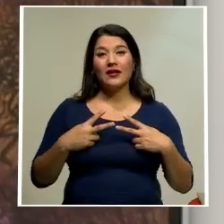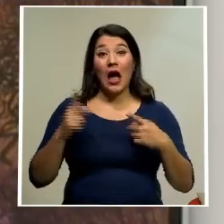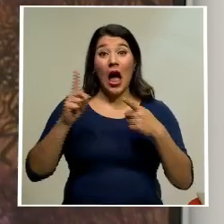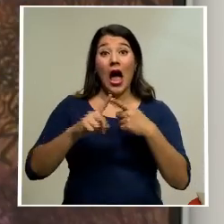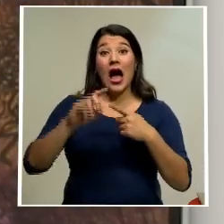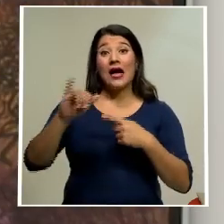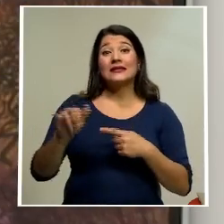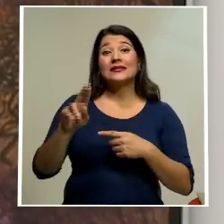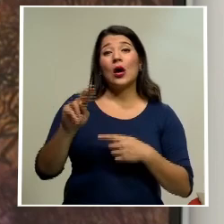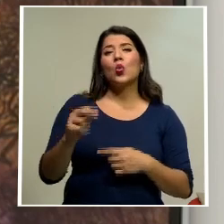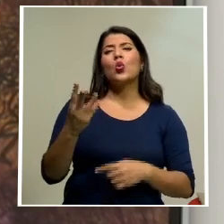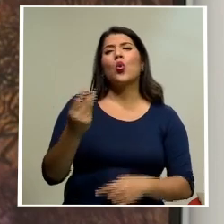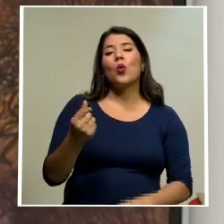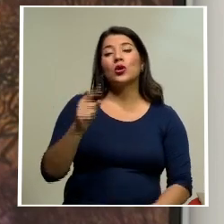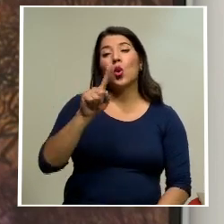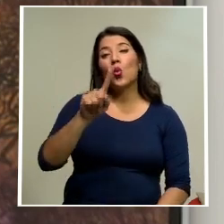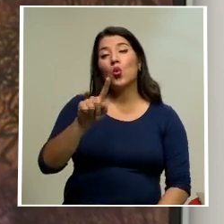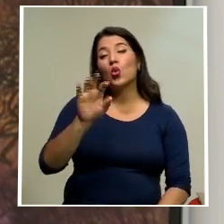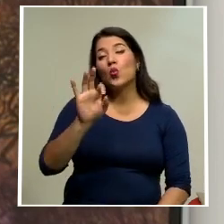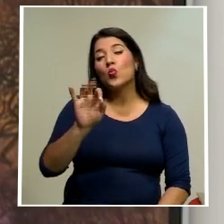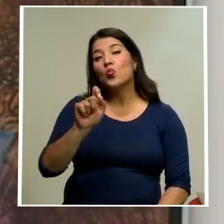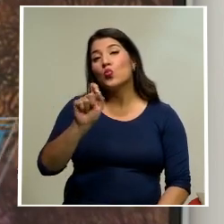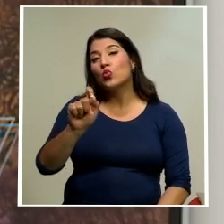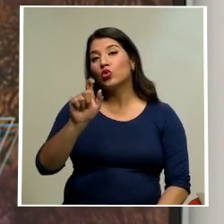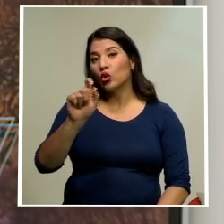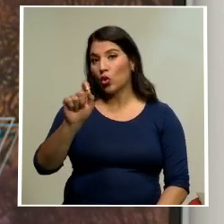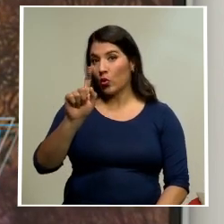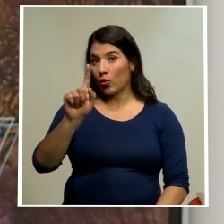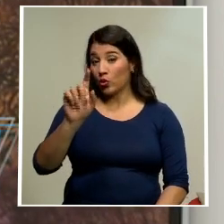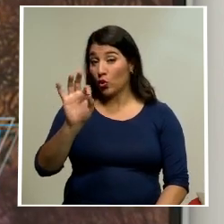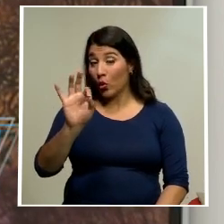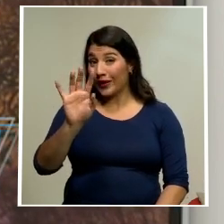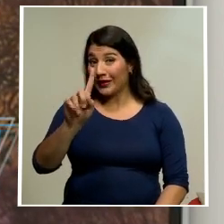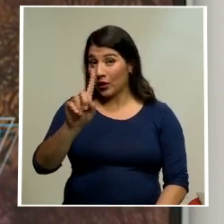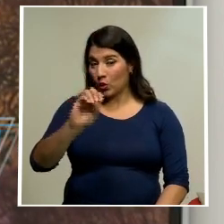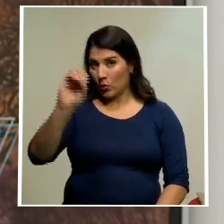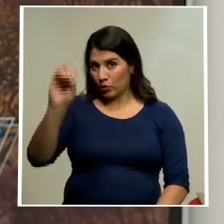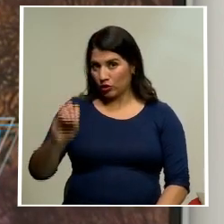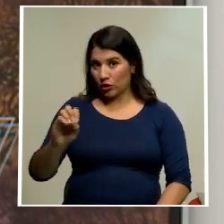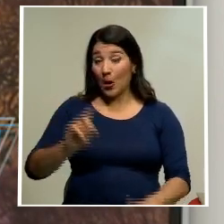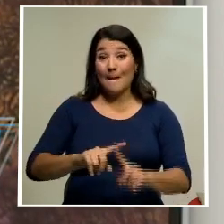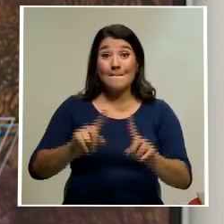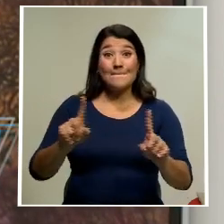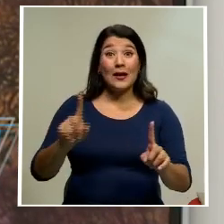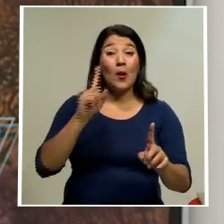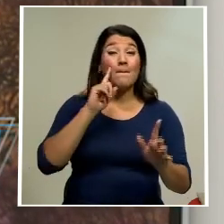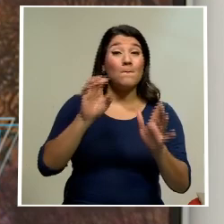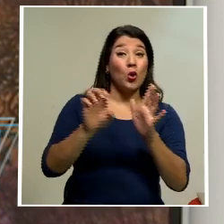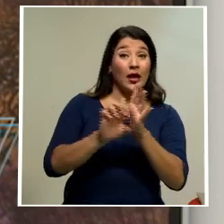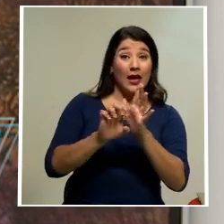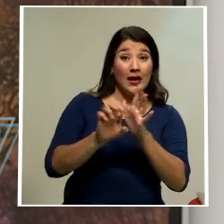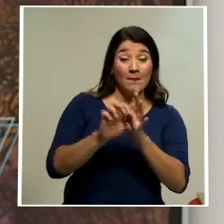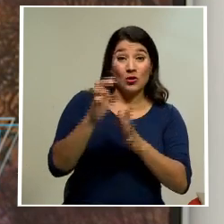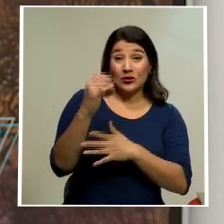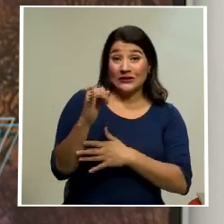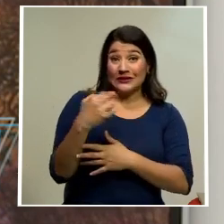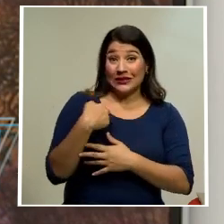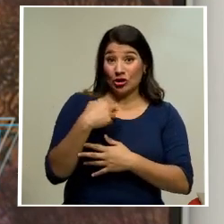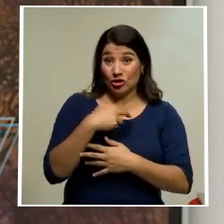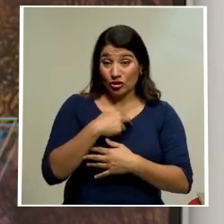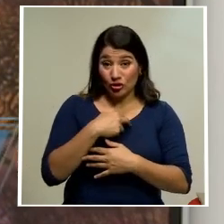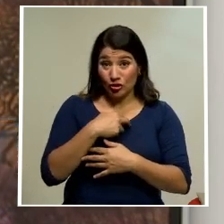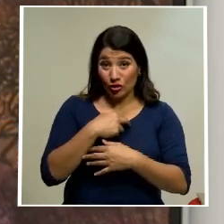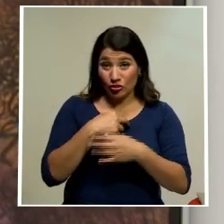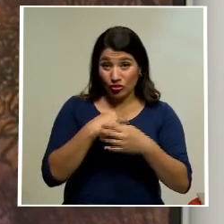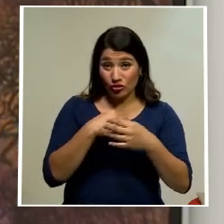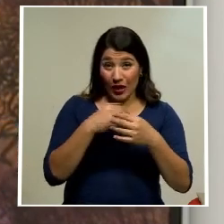junio es de un 1,91%. Sin embargo, si nosotros desagregamos, por ejemplo, solo transporte y dentro de ese el mayor rubro es combustible,